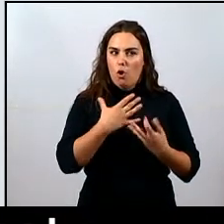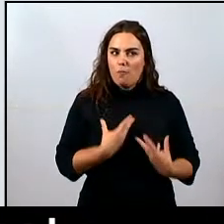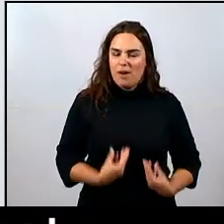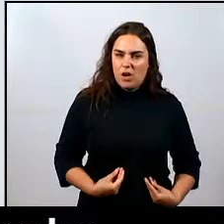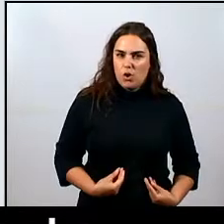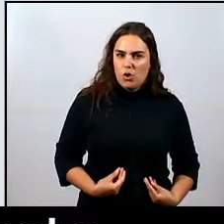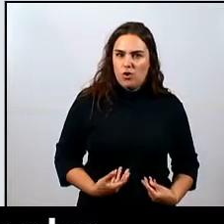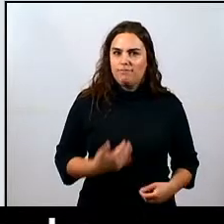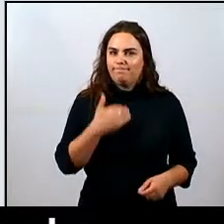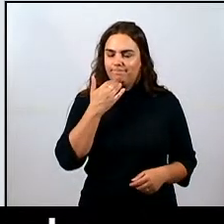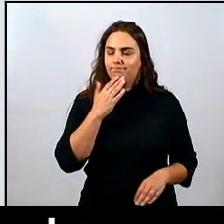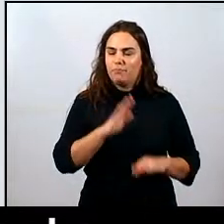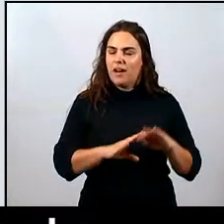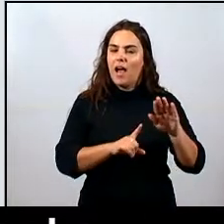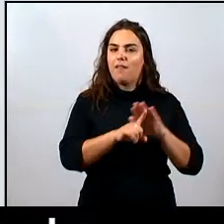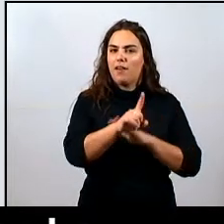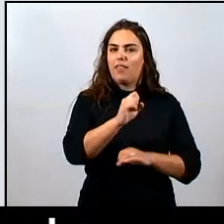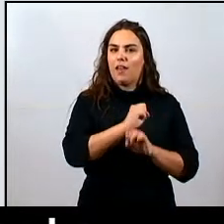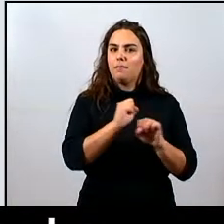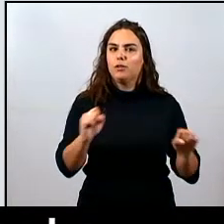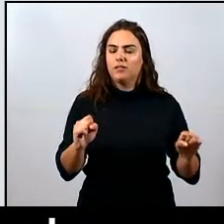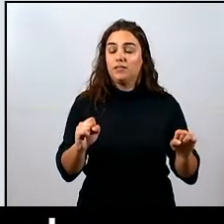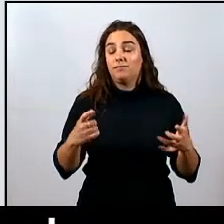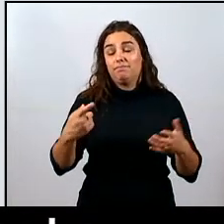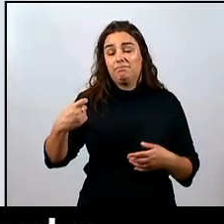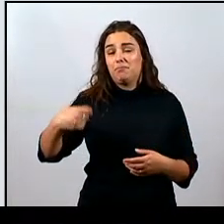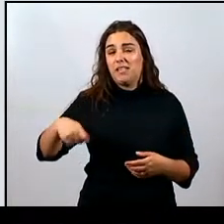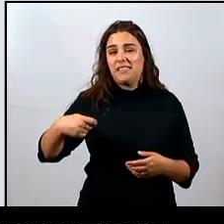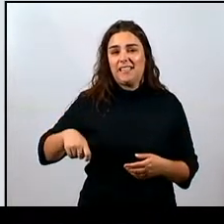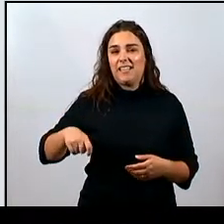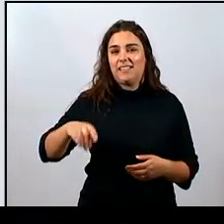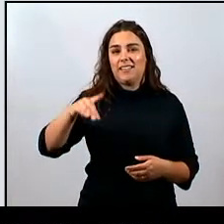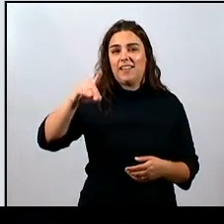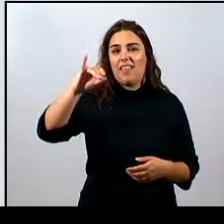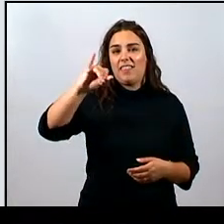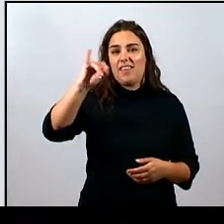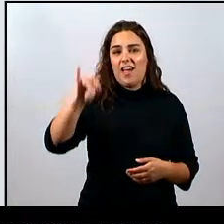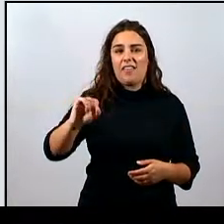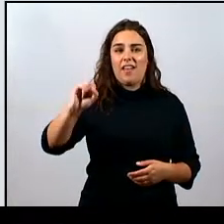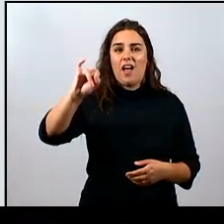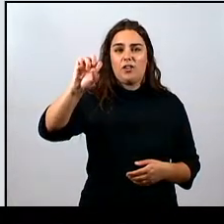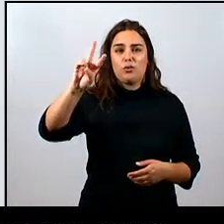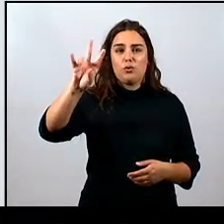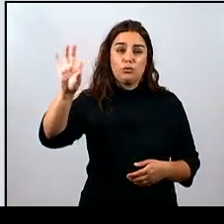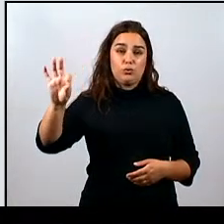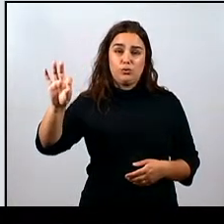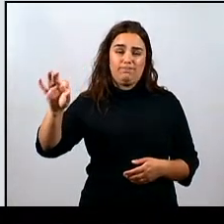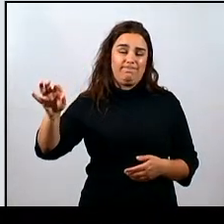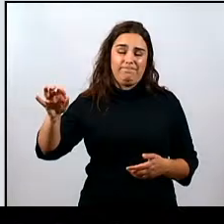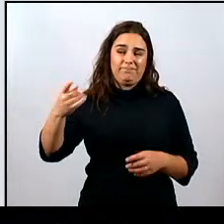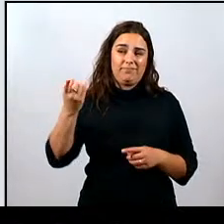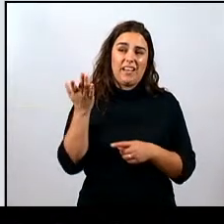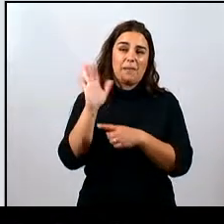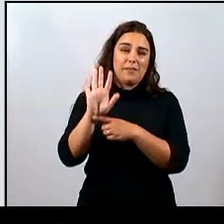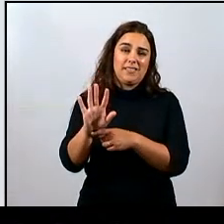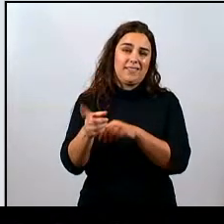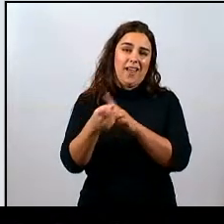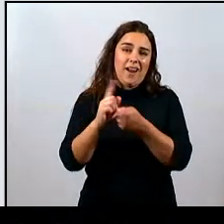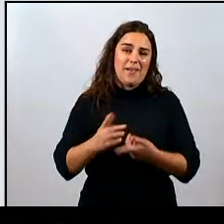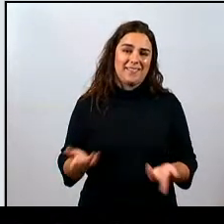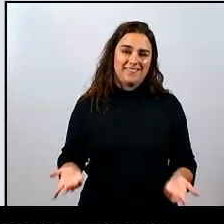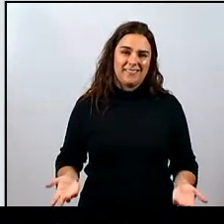que les impiden avanzar en libertad. La presidenta Díaz Ayuso representa todo lo contrario y ha demostrado